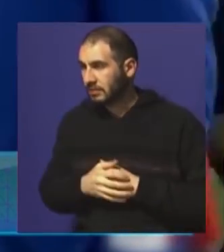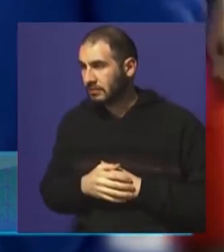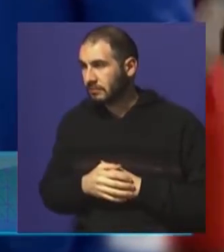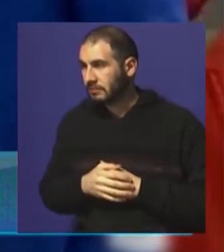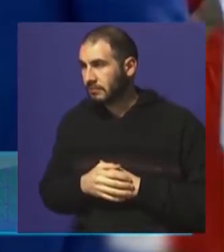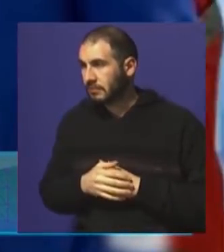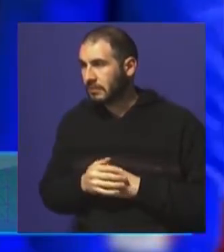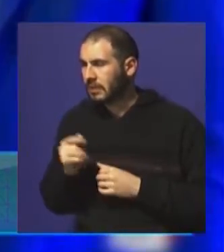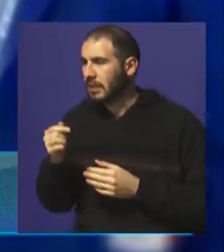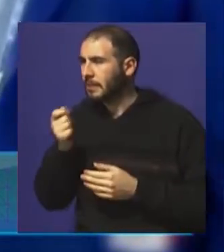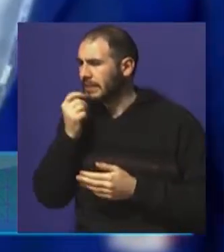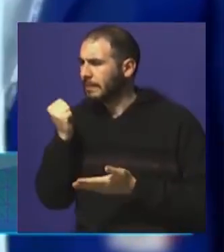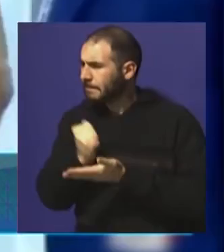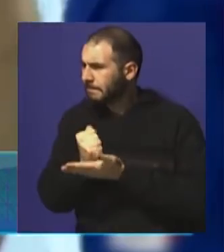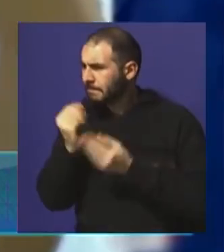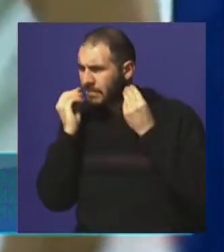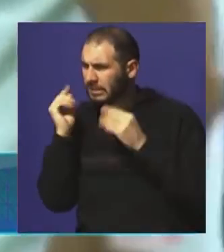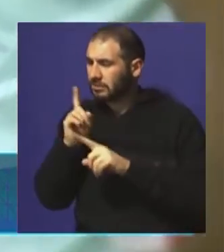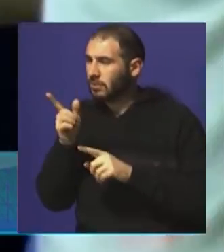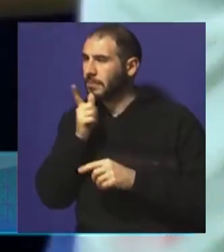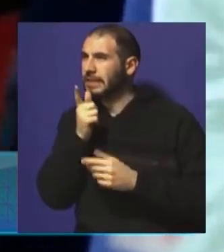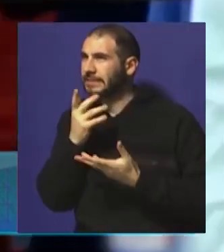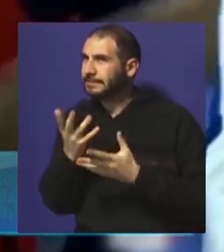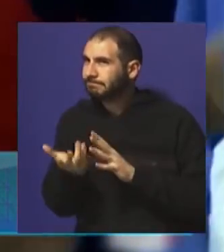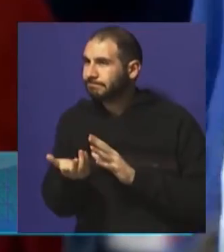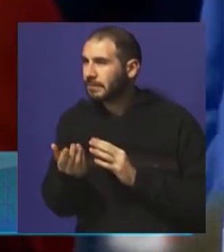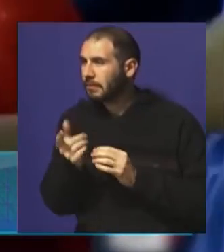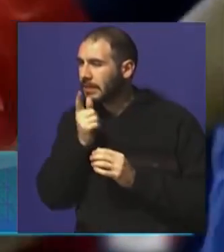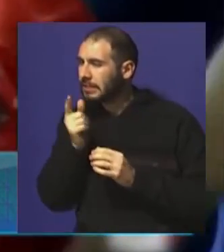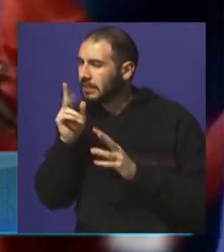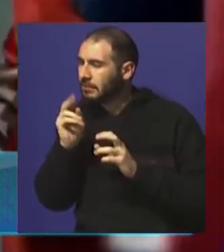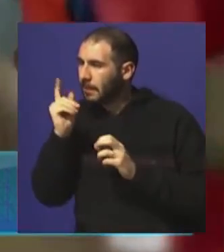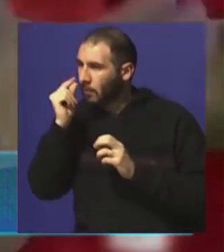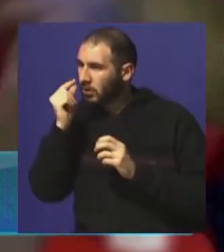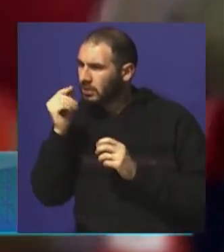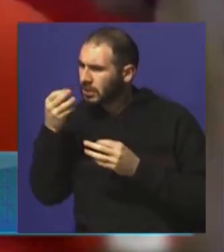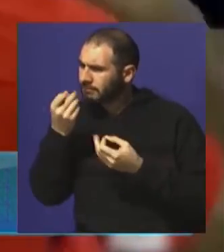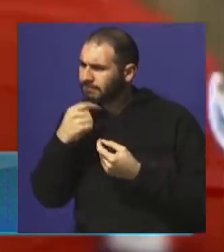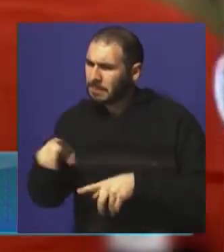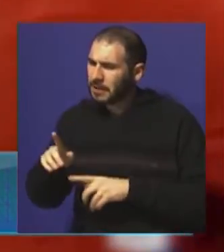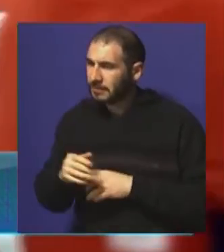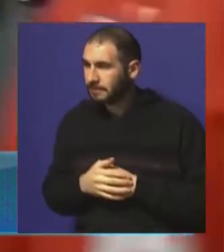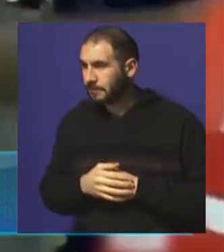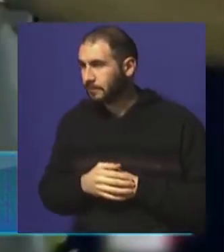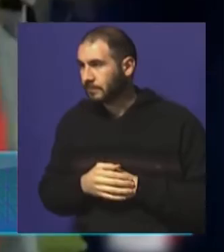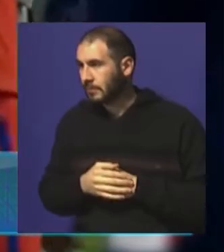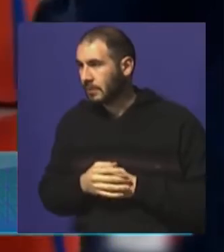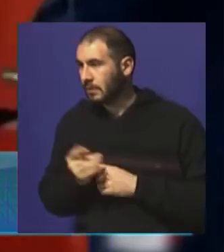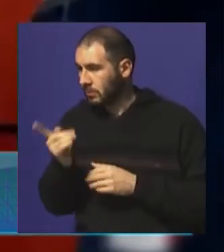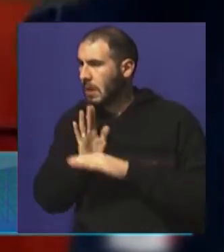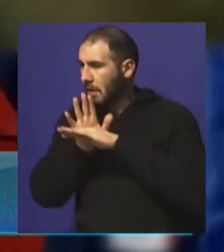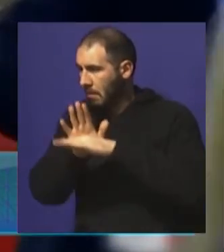no eran del sello de Leo, que si se quiere podríamos definirlo hasta como políticamente correcto. Y estuvieron